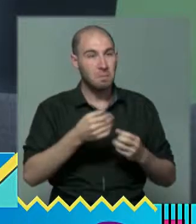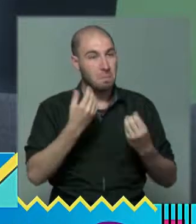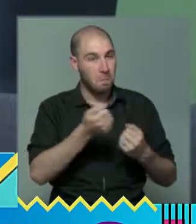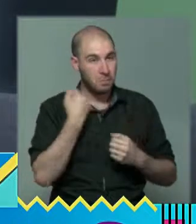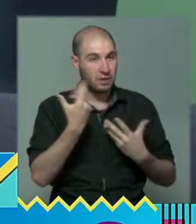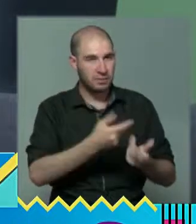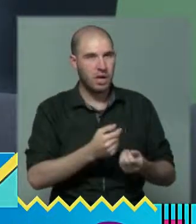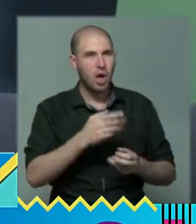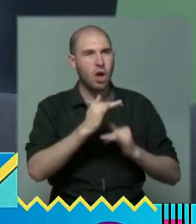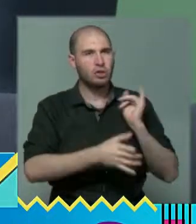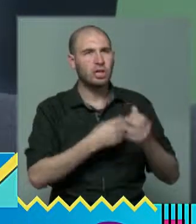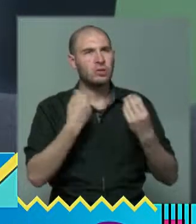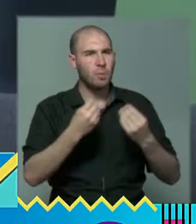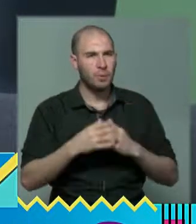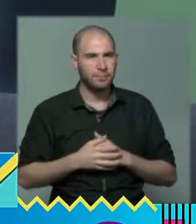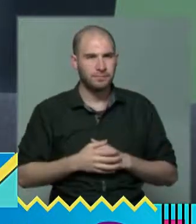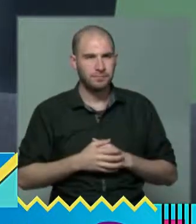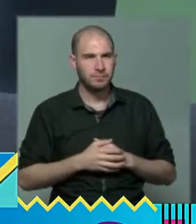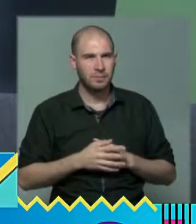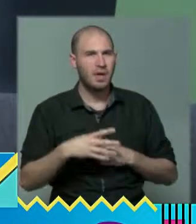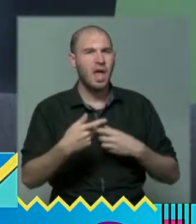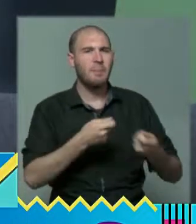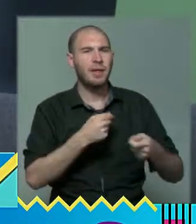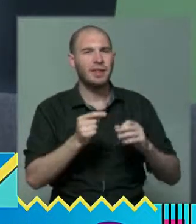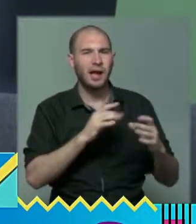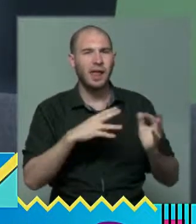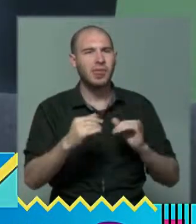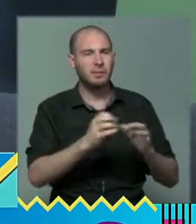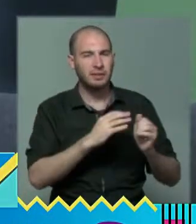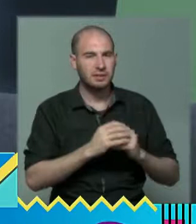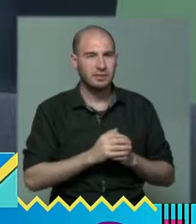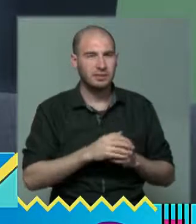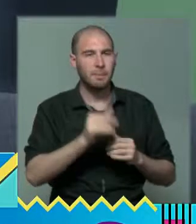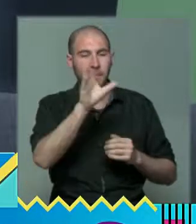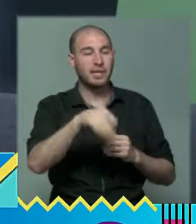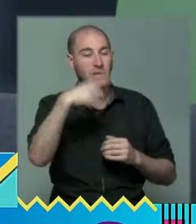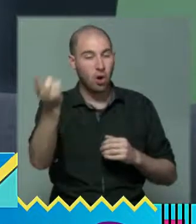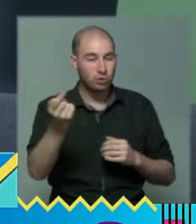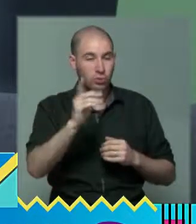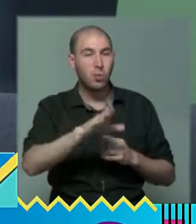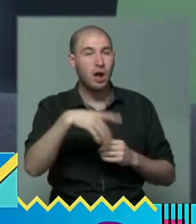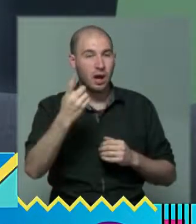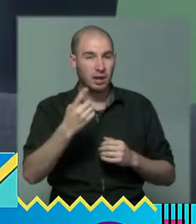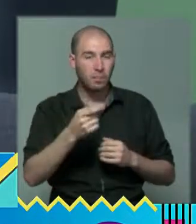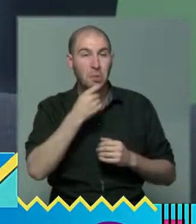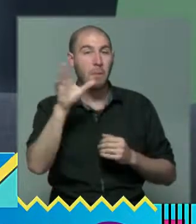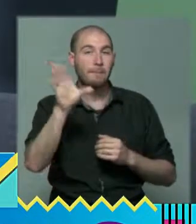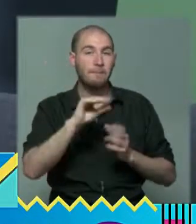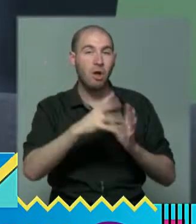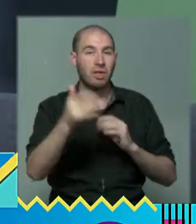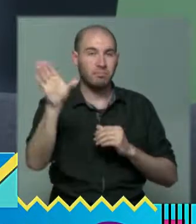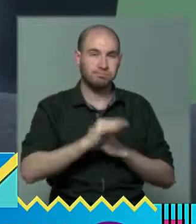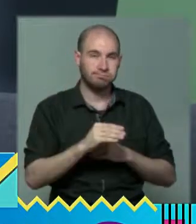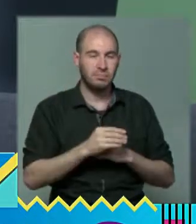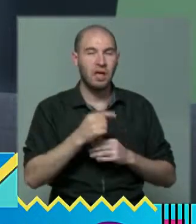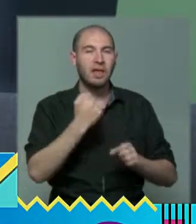enriquecedoras, y hablamos de cómo se maneja el tratamiento fuera de este país, en otros lugares que tenemos como modelo, en donde